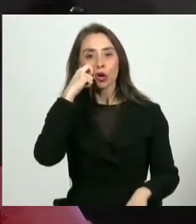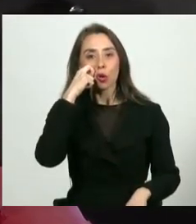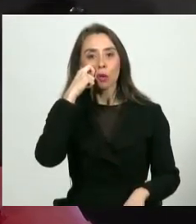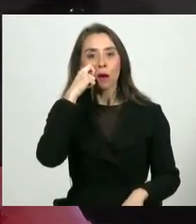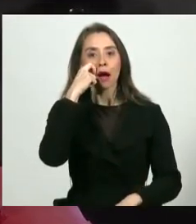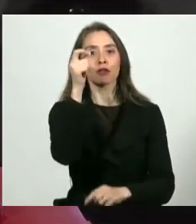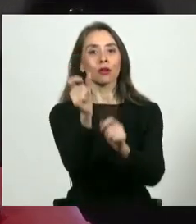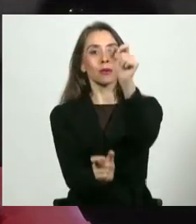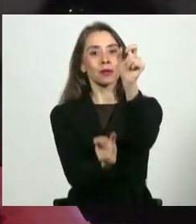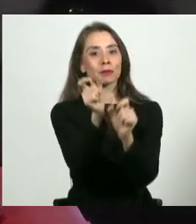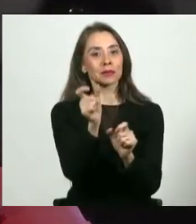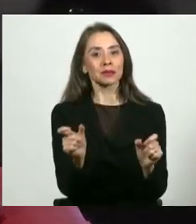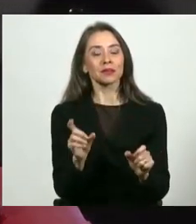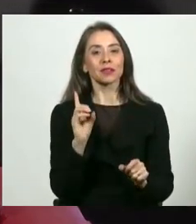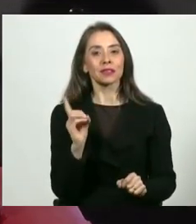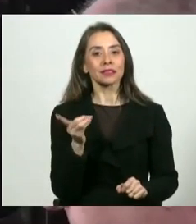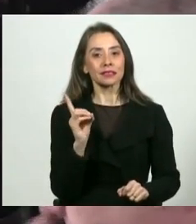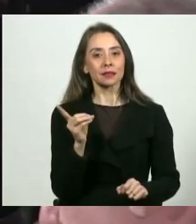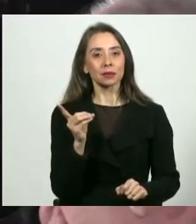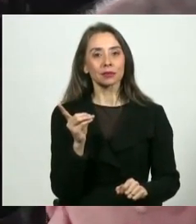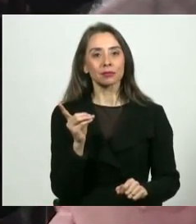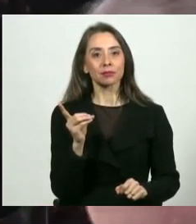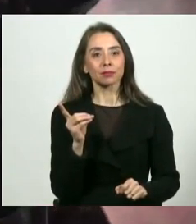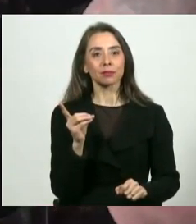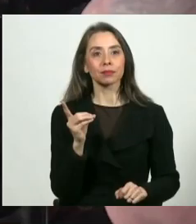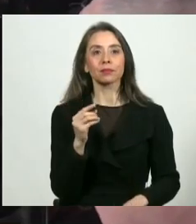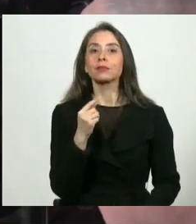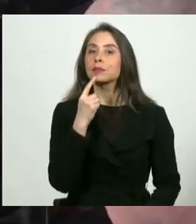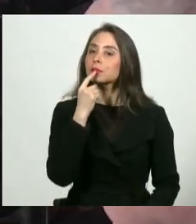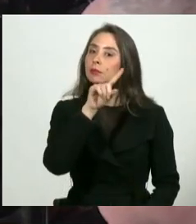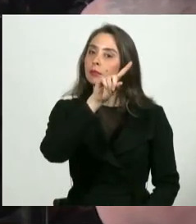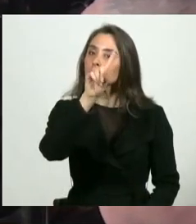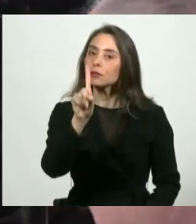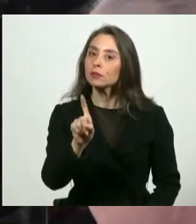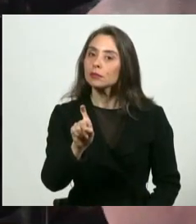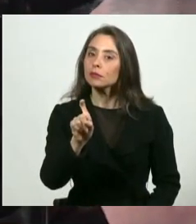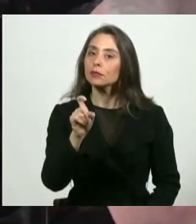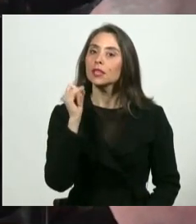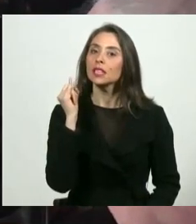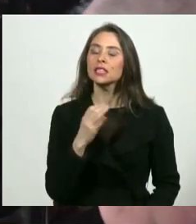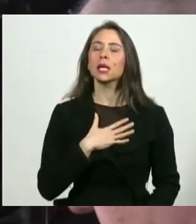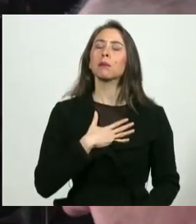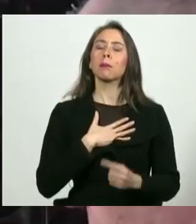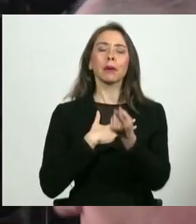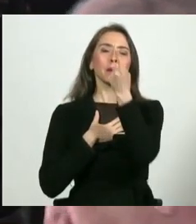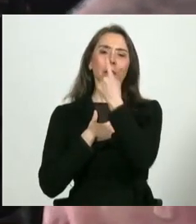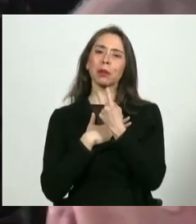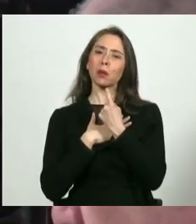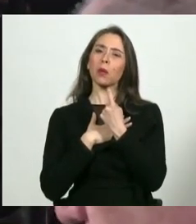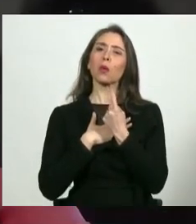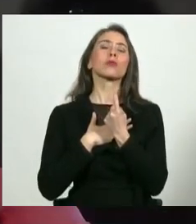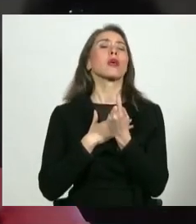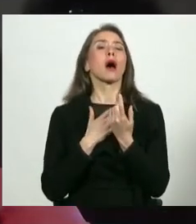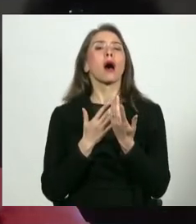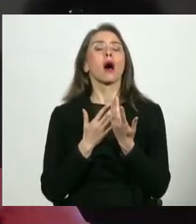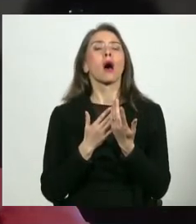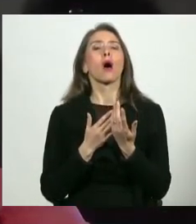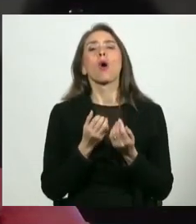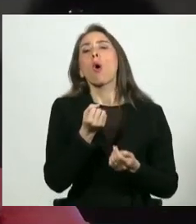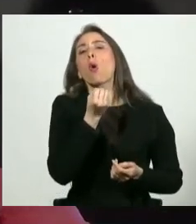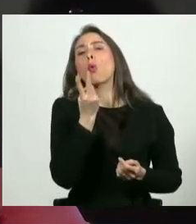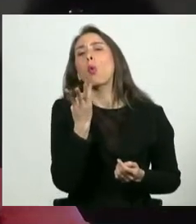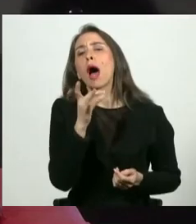las personas con discapacidad. La pregunta que siempre nos hacemos: ¿cuánto ha